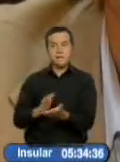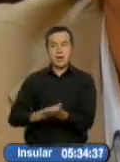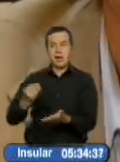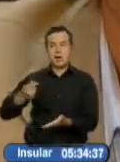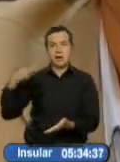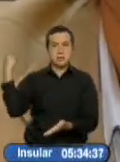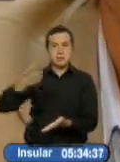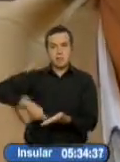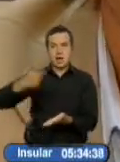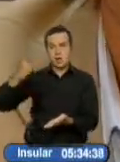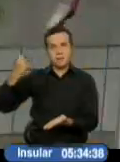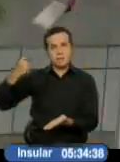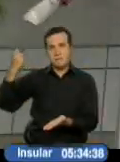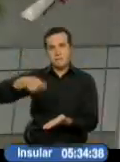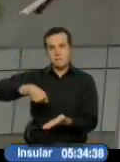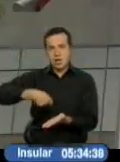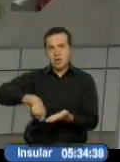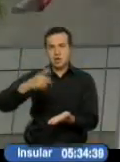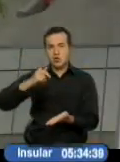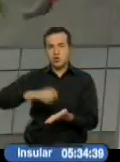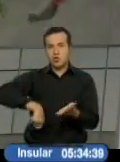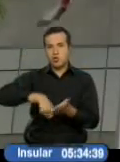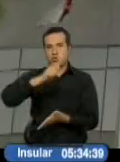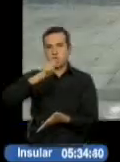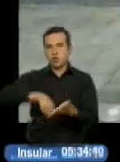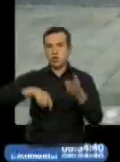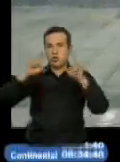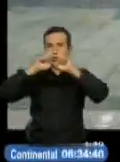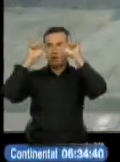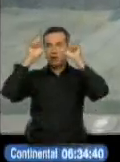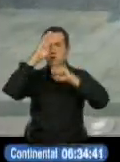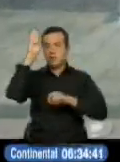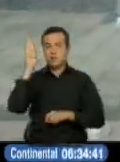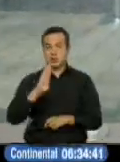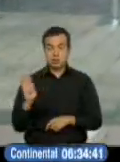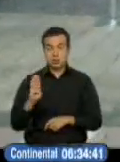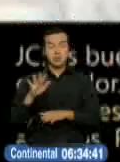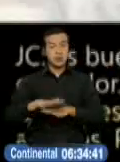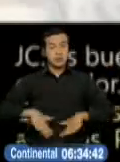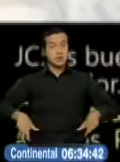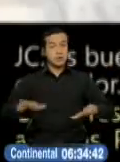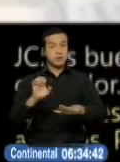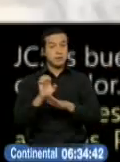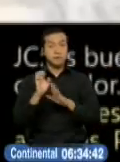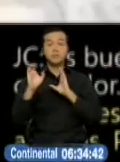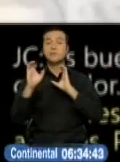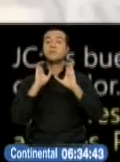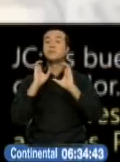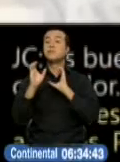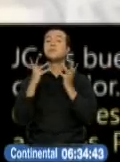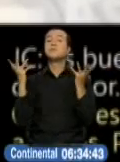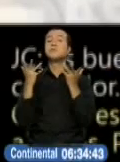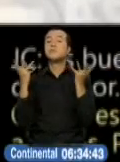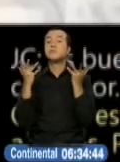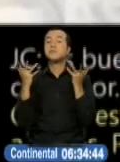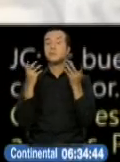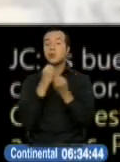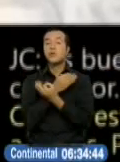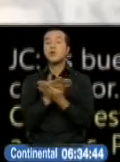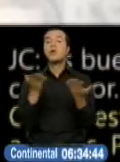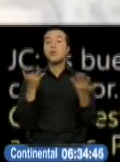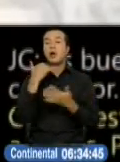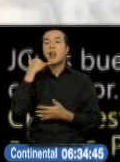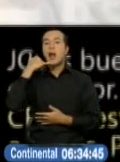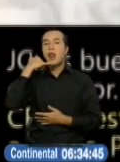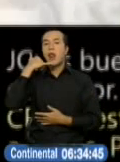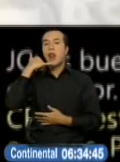dar opiniones que faciliten los nuevos contratos de la compañía brasilera en el país. Las conversaciones publicadas corresponderían a una